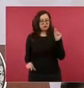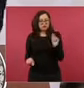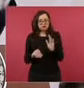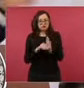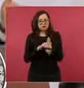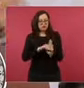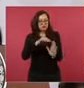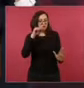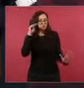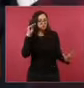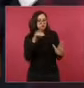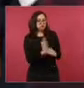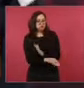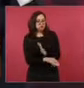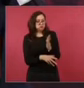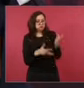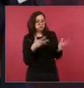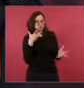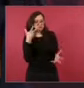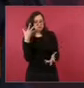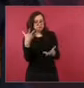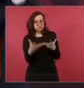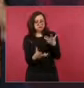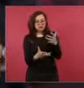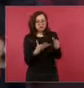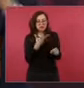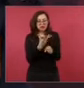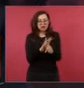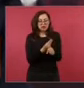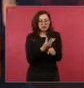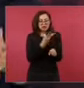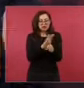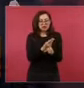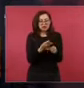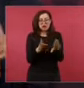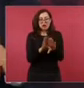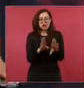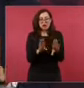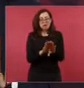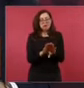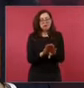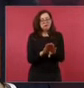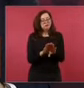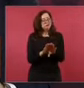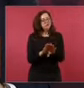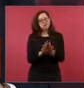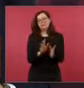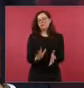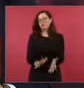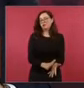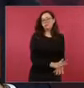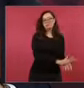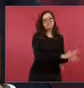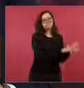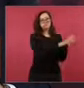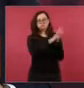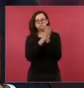pues requería de un proceso de transformación,